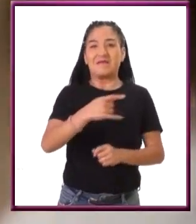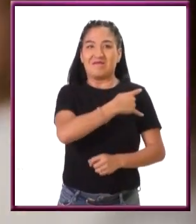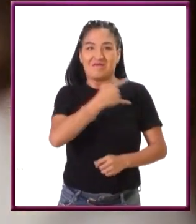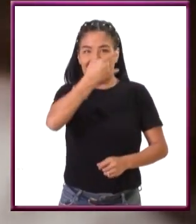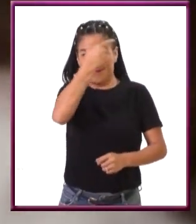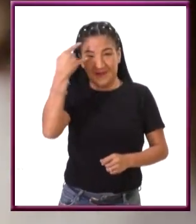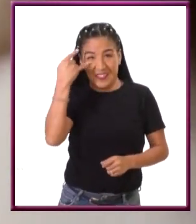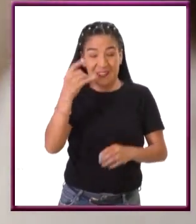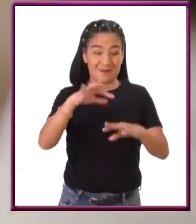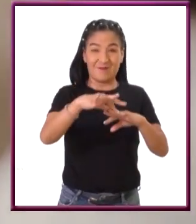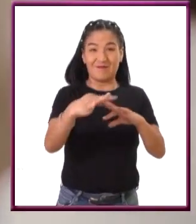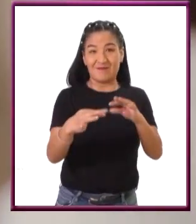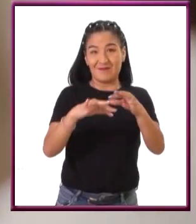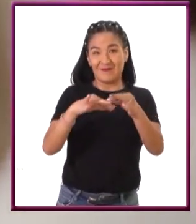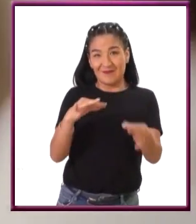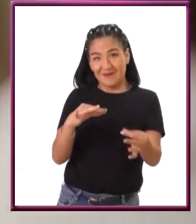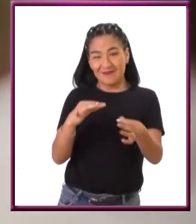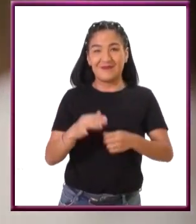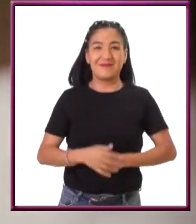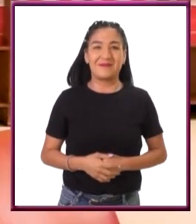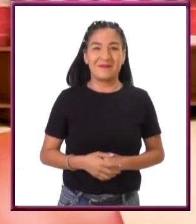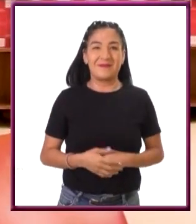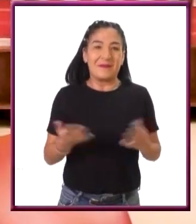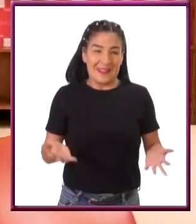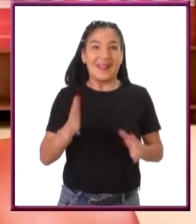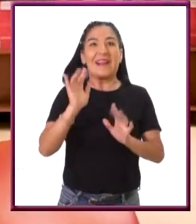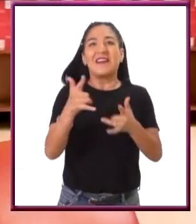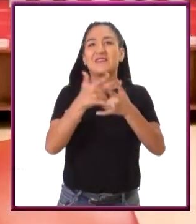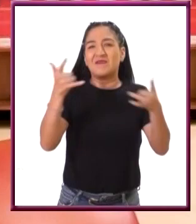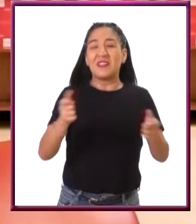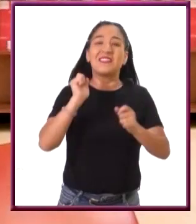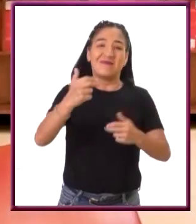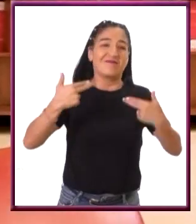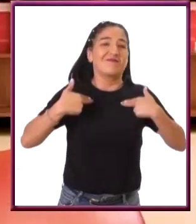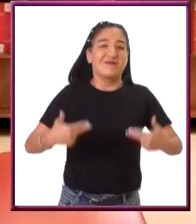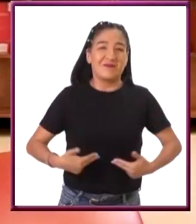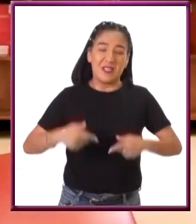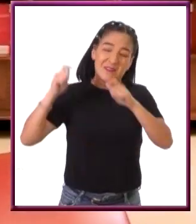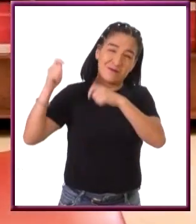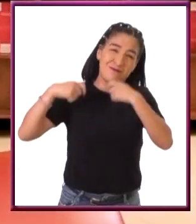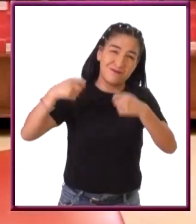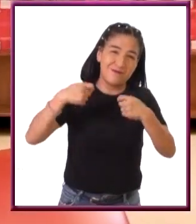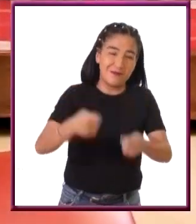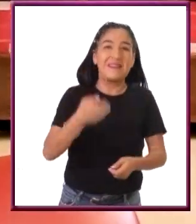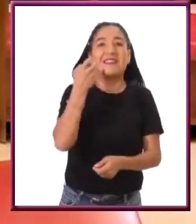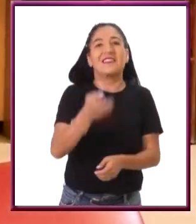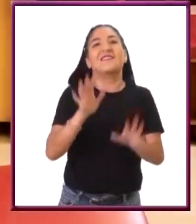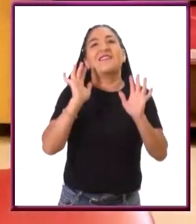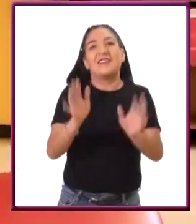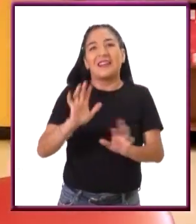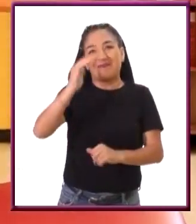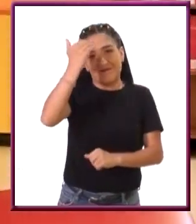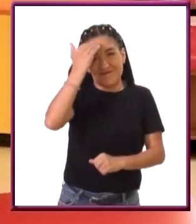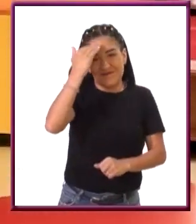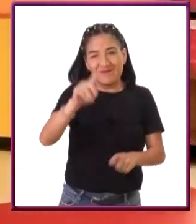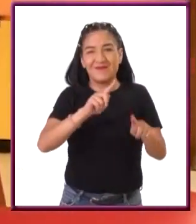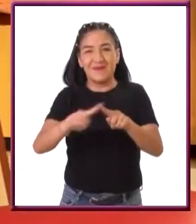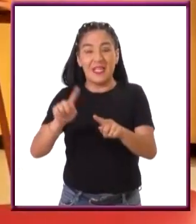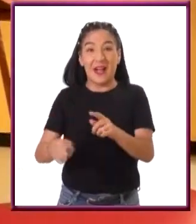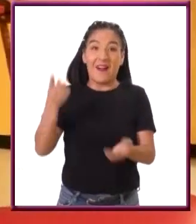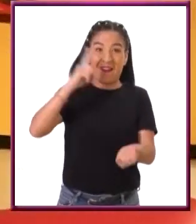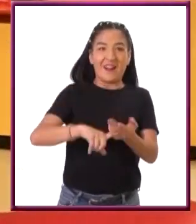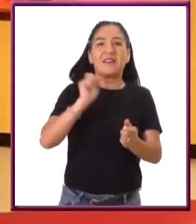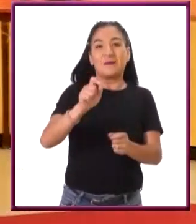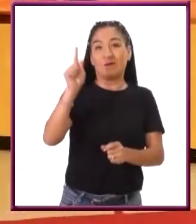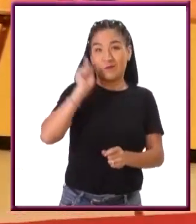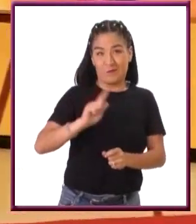¿Ceñidor? ¿Uñas largas? La historia de la humanidad está repleta de casos como estos, donde los